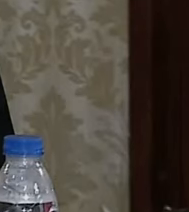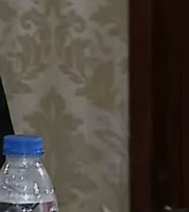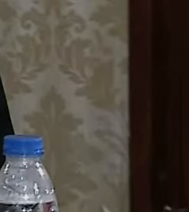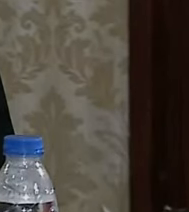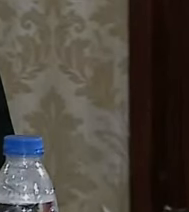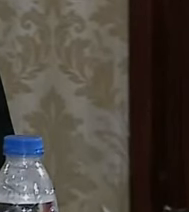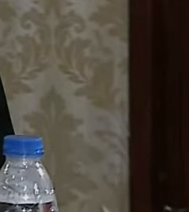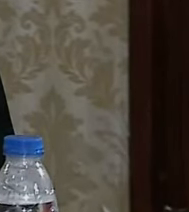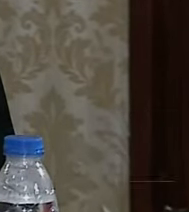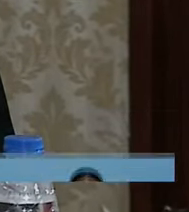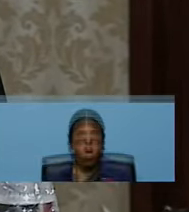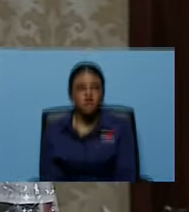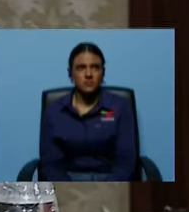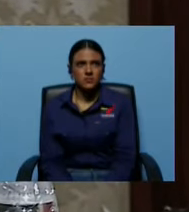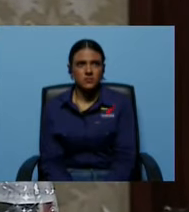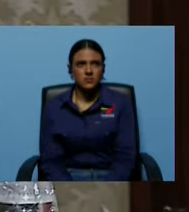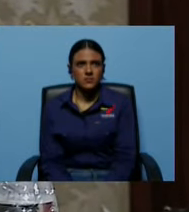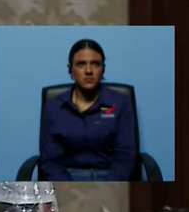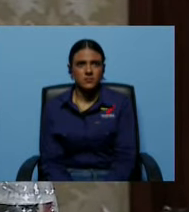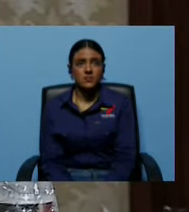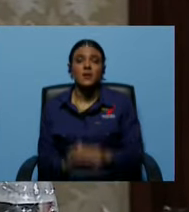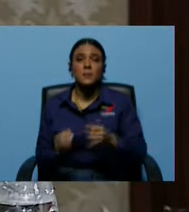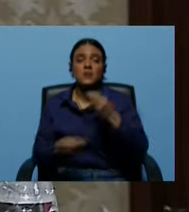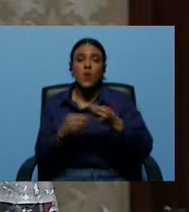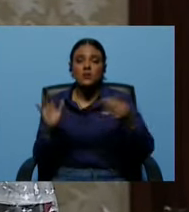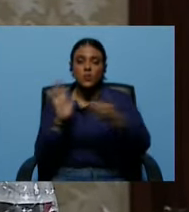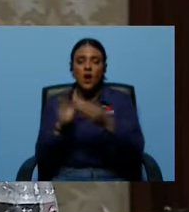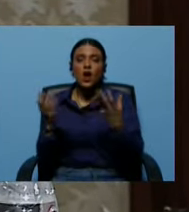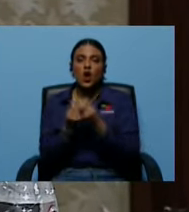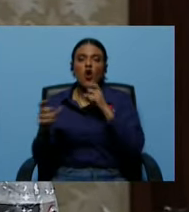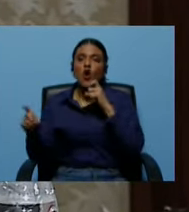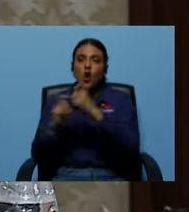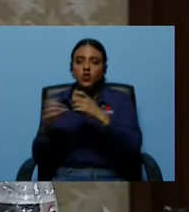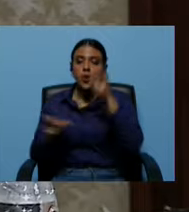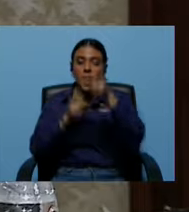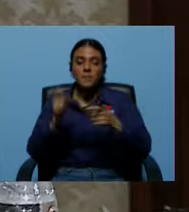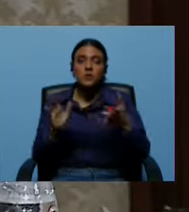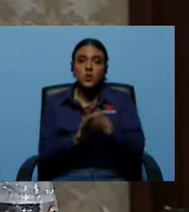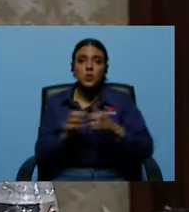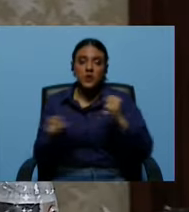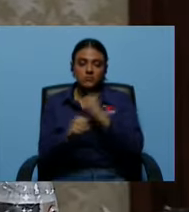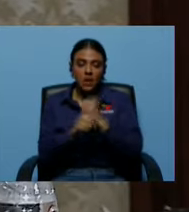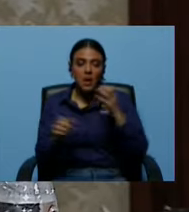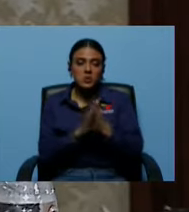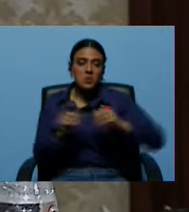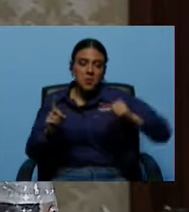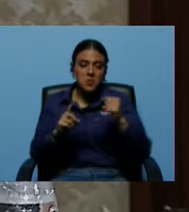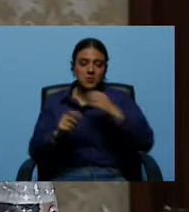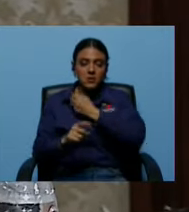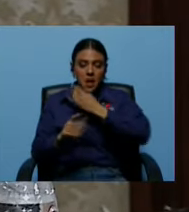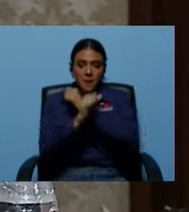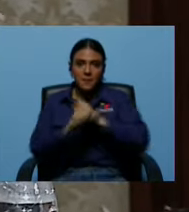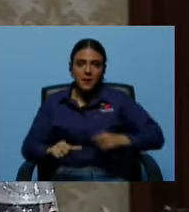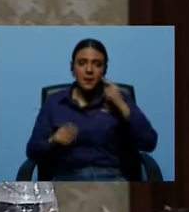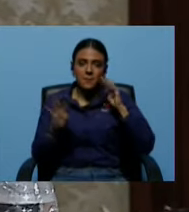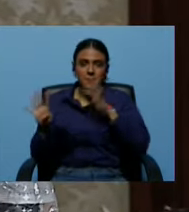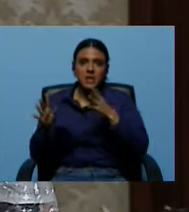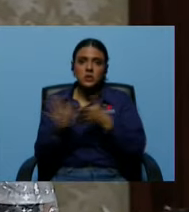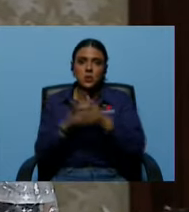atacantes contra estos funcionarios del Estado venezolano, y que nos gustaría mostrar en boca de los las propias víctimas.